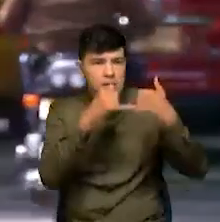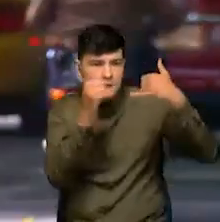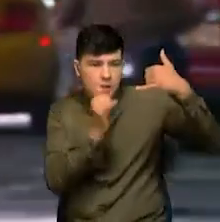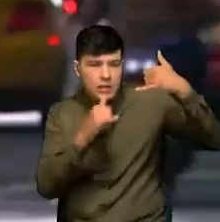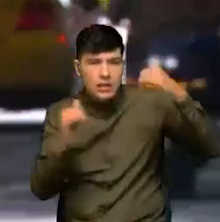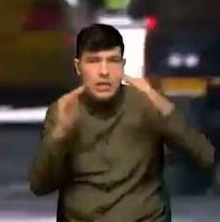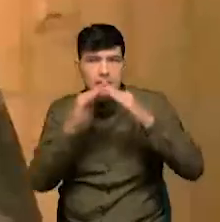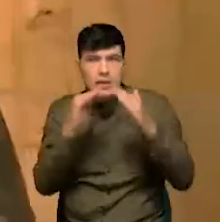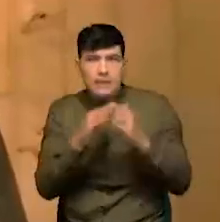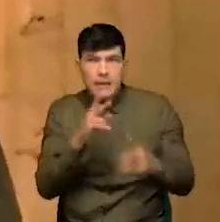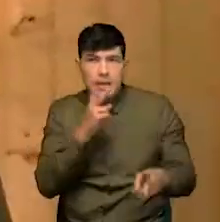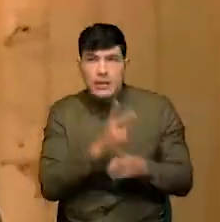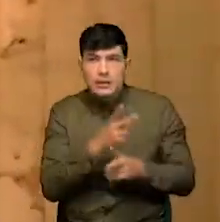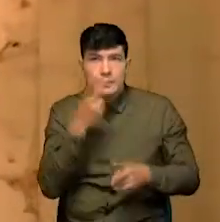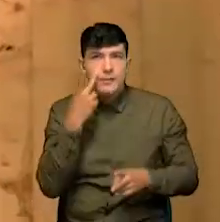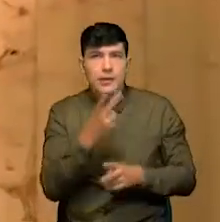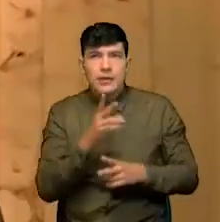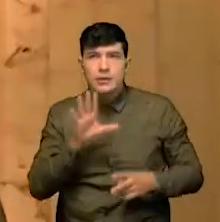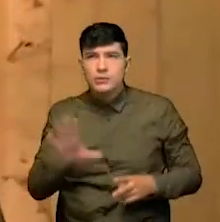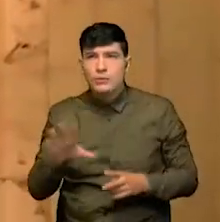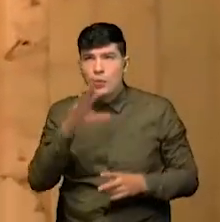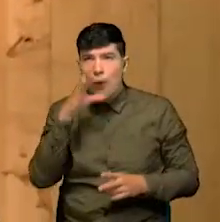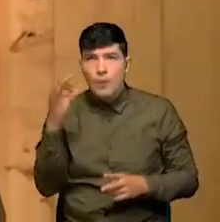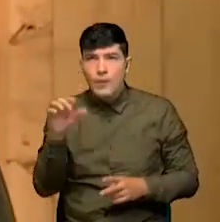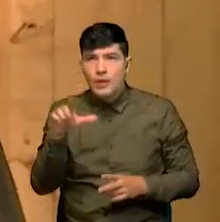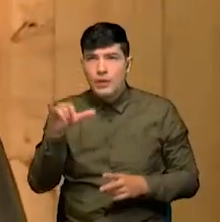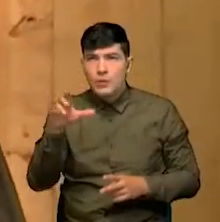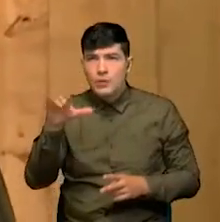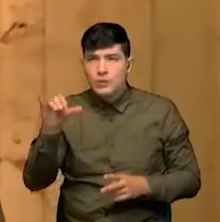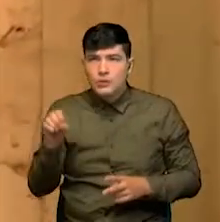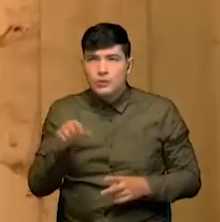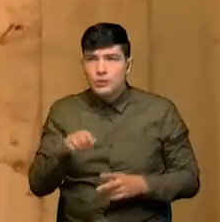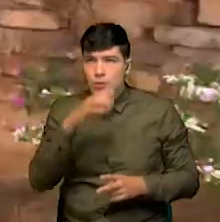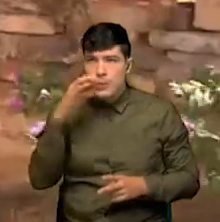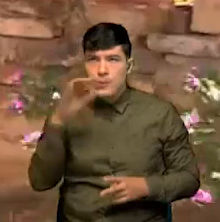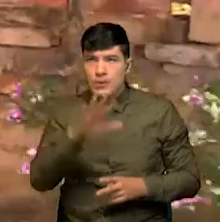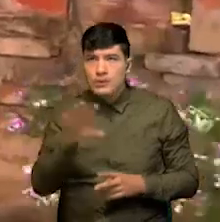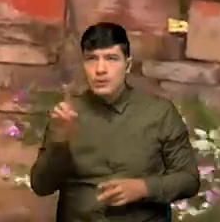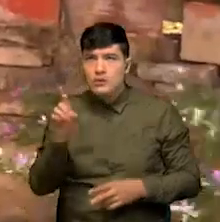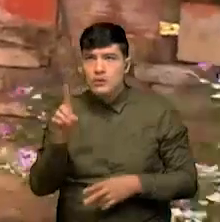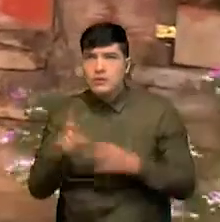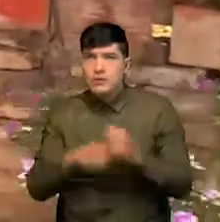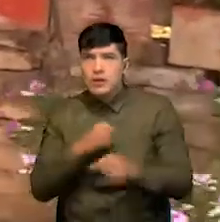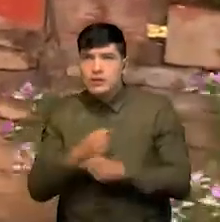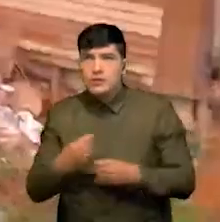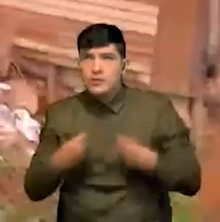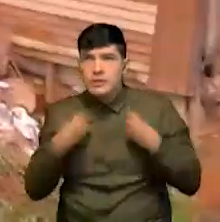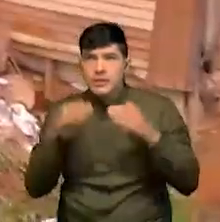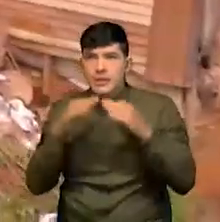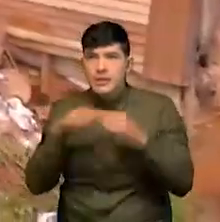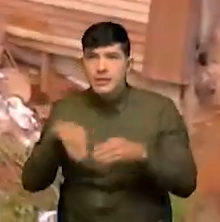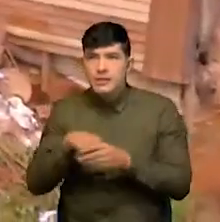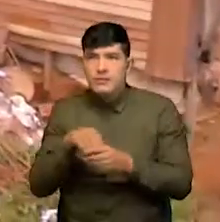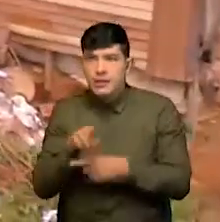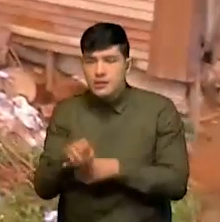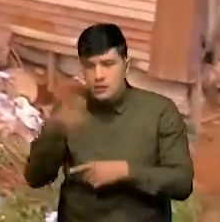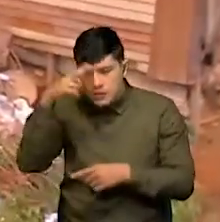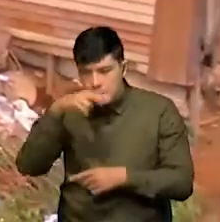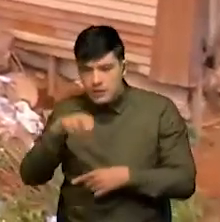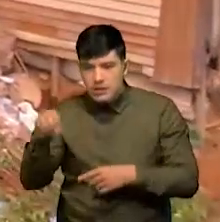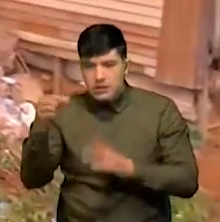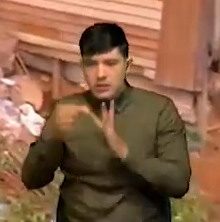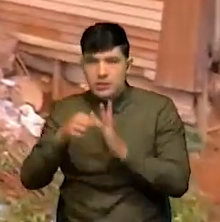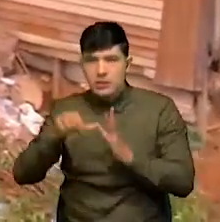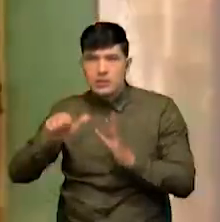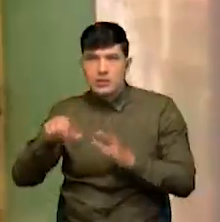sus casas. El señor Lucio Rivera, con 56 años de edad, habita esta casa en compañía de sus hijos y su esposa